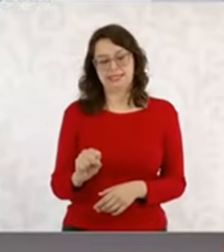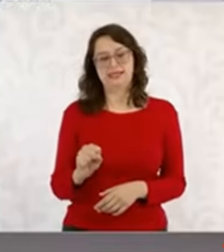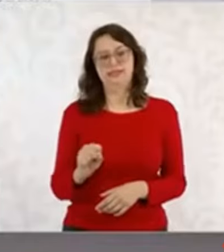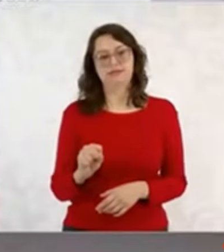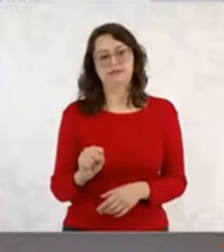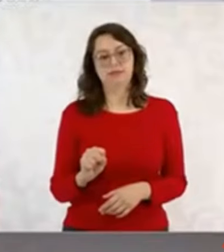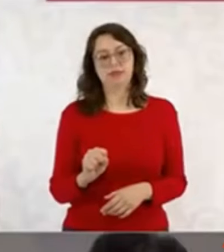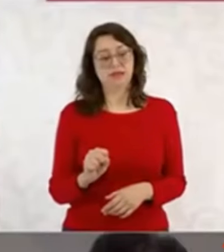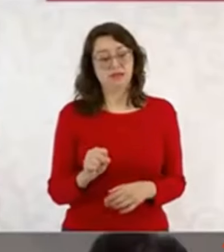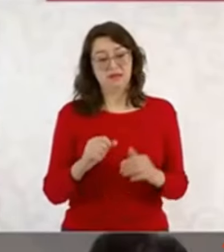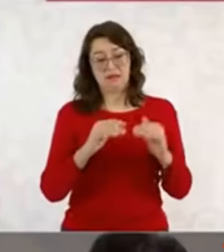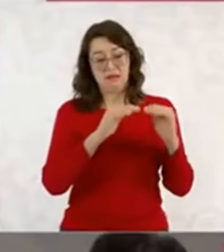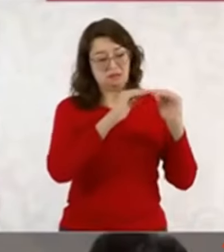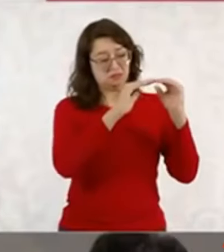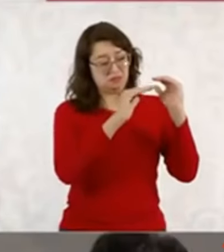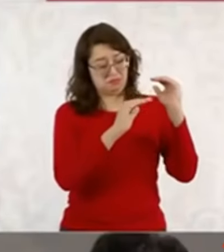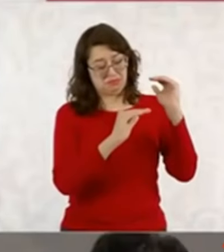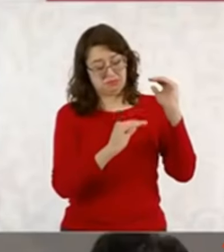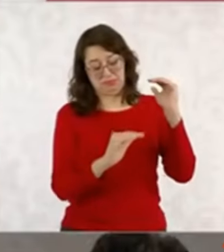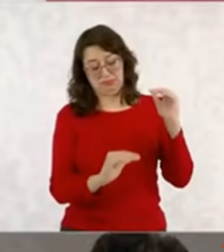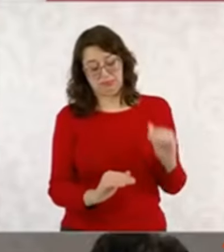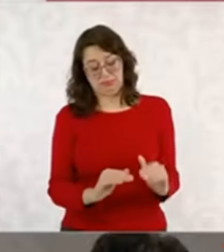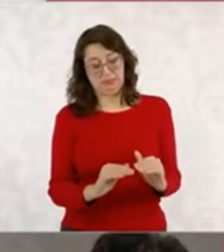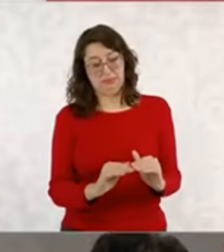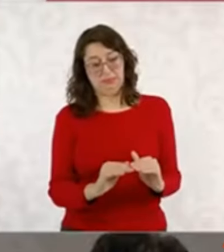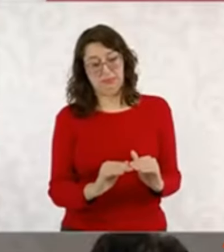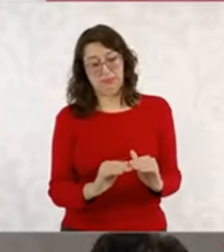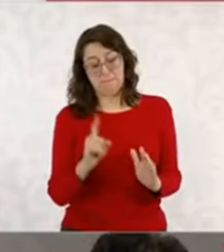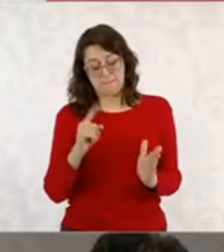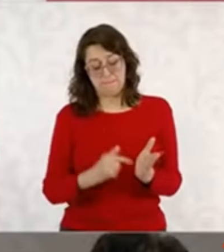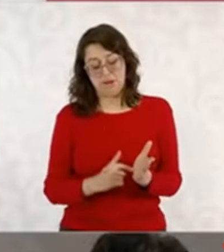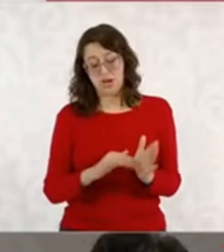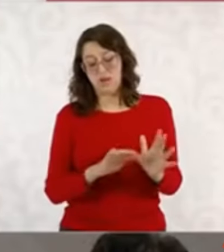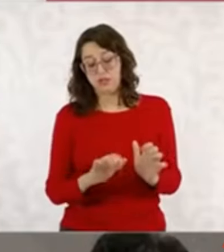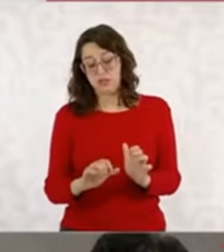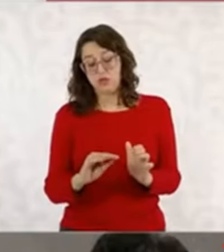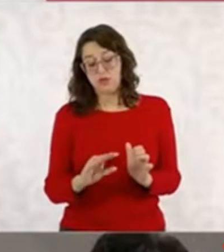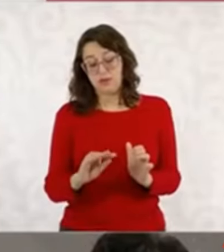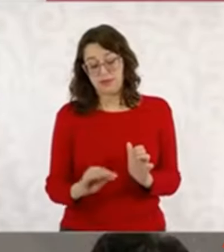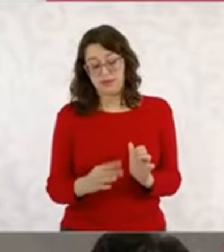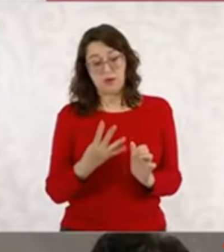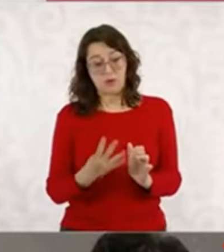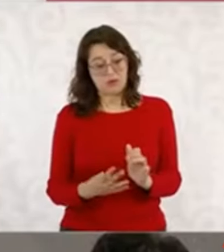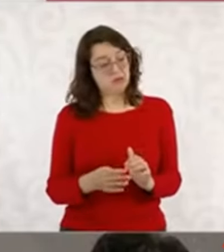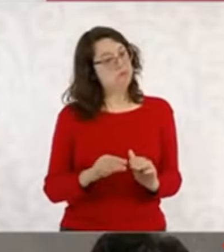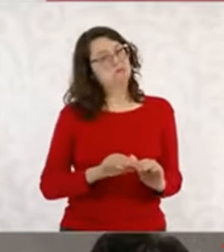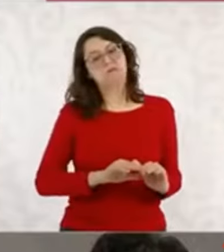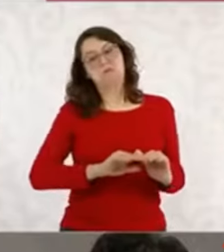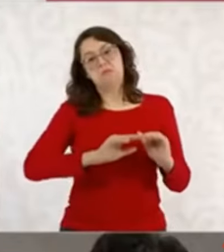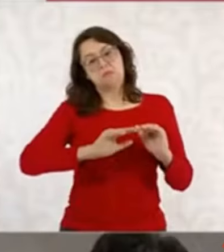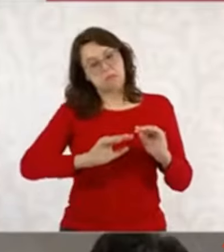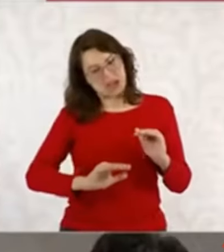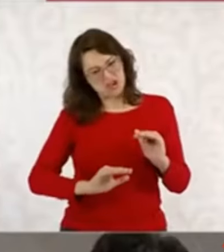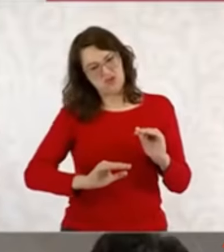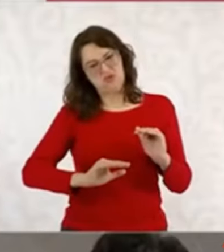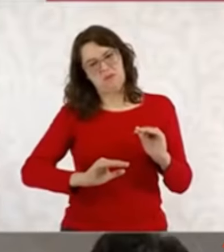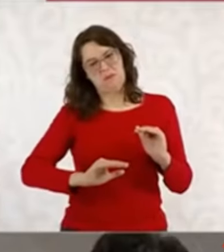Y con Salinas de Gortari hasta el 94 sigue cayendo